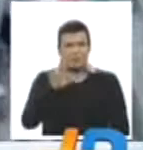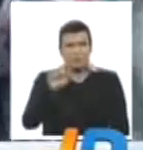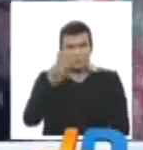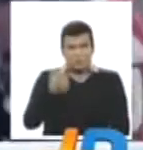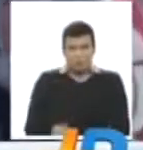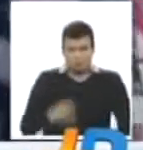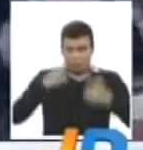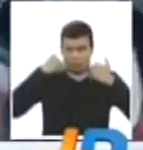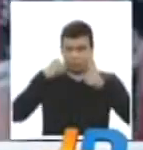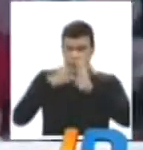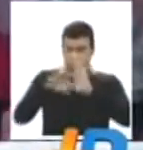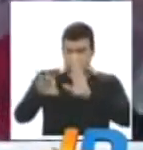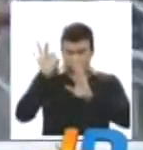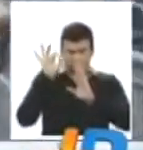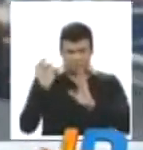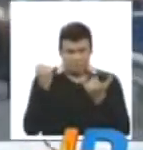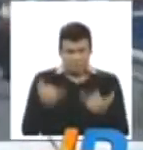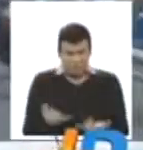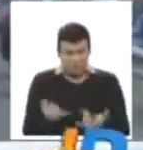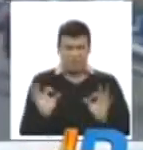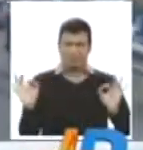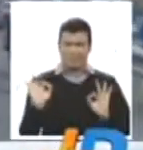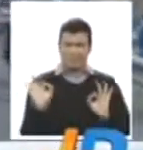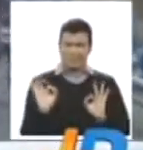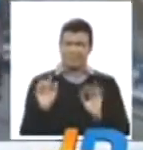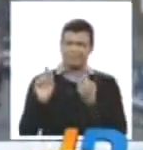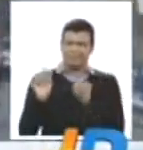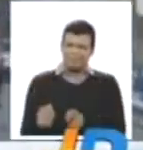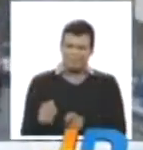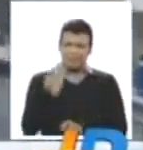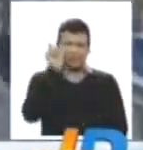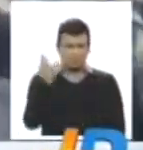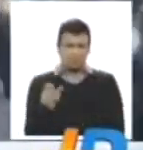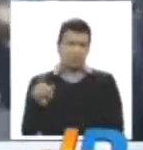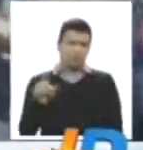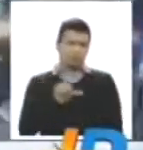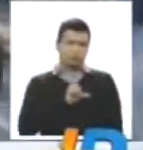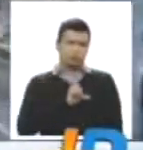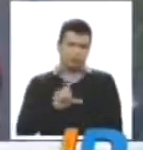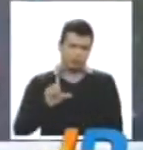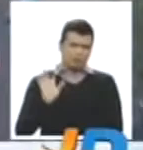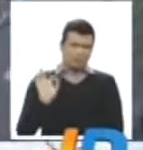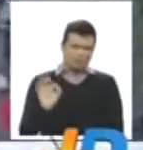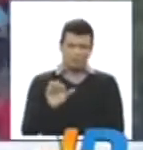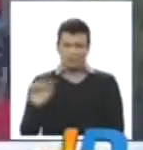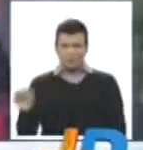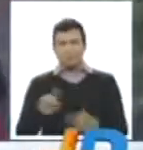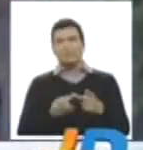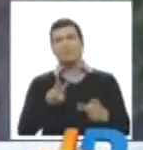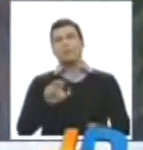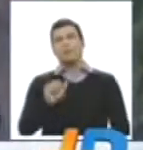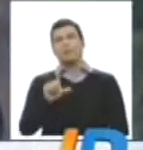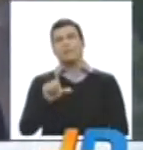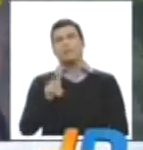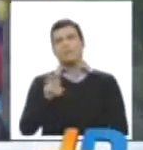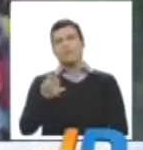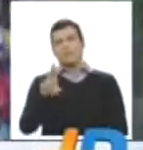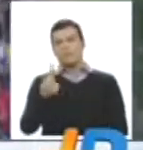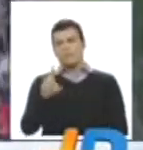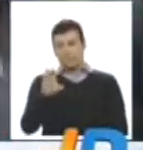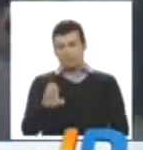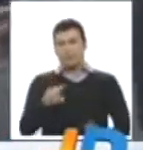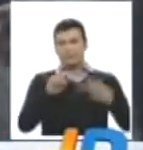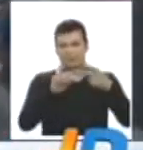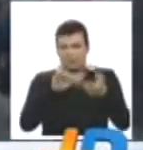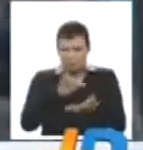como esperábamos nosotros en el día de hoy. La general tiene a Contador como líder, a Valverde segundo a 42 segundos y a